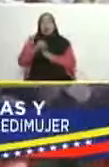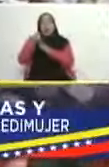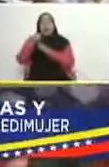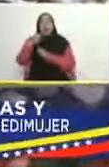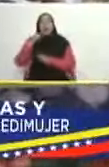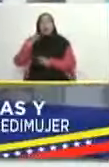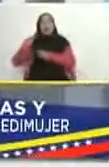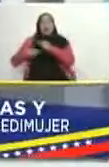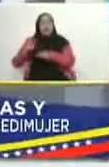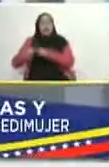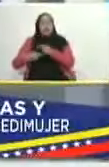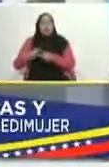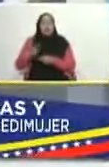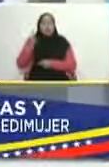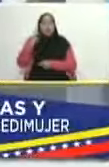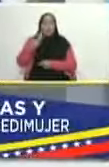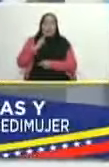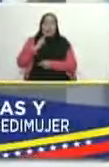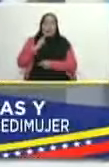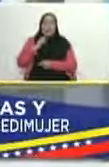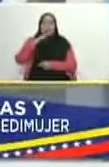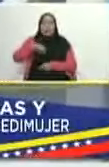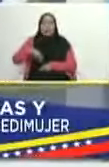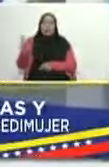De ahí viene esta lucha